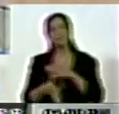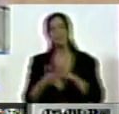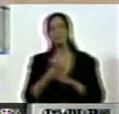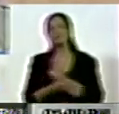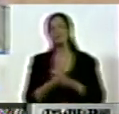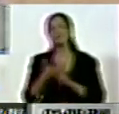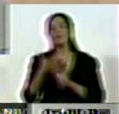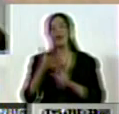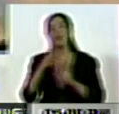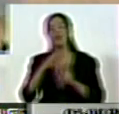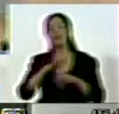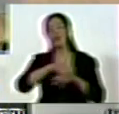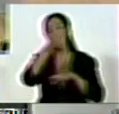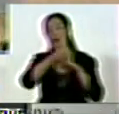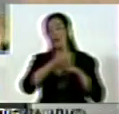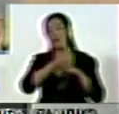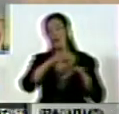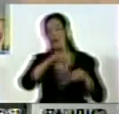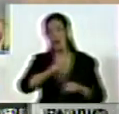sus jefes